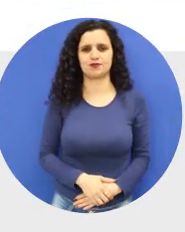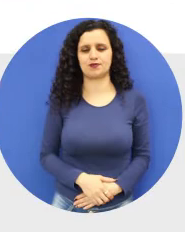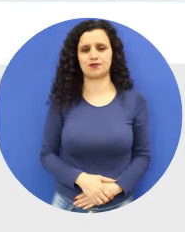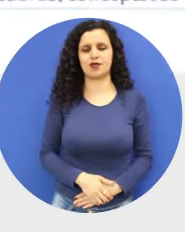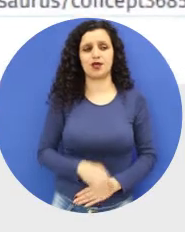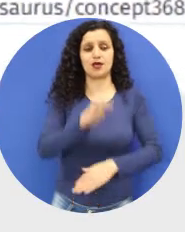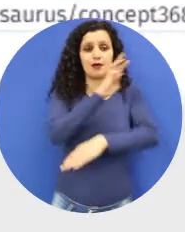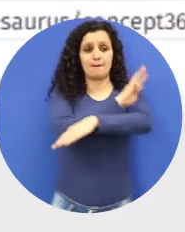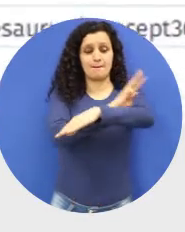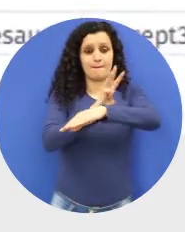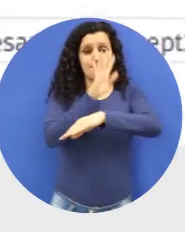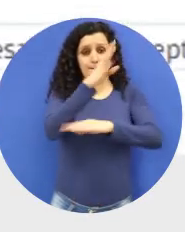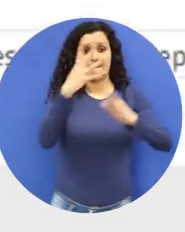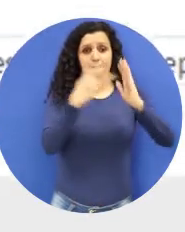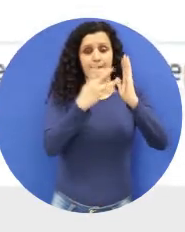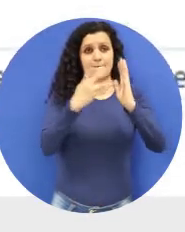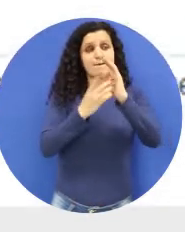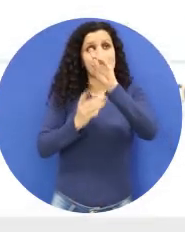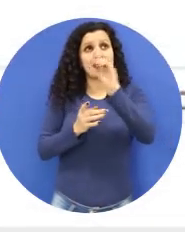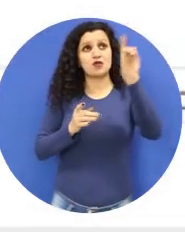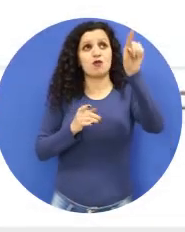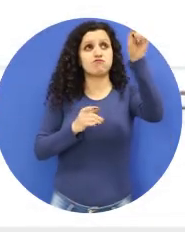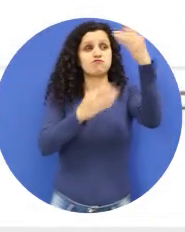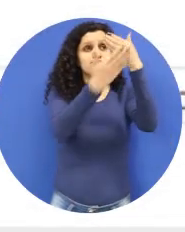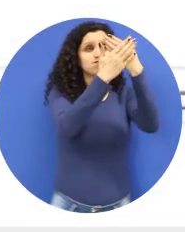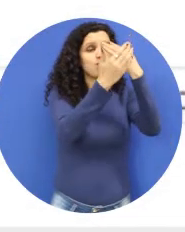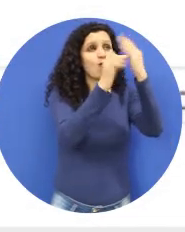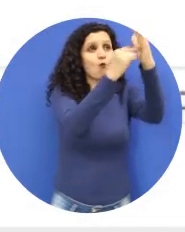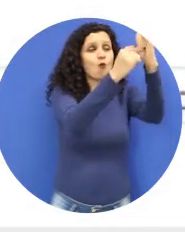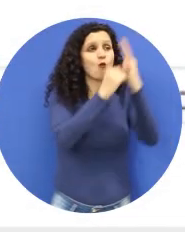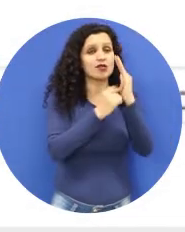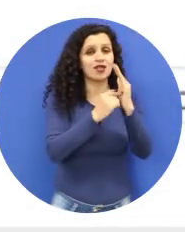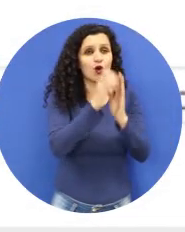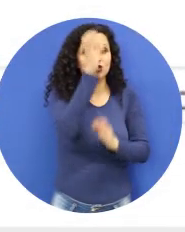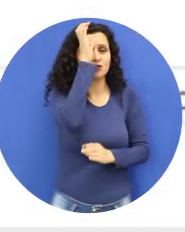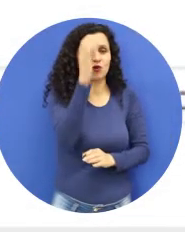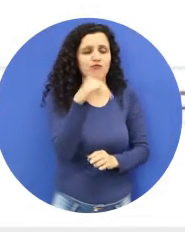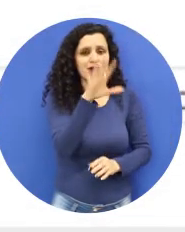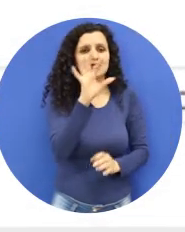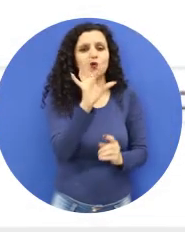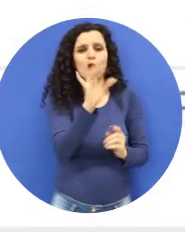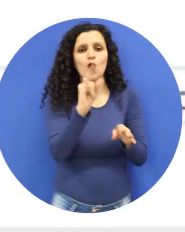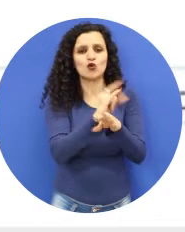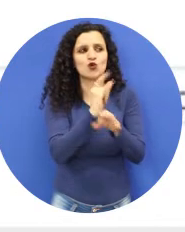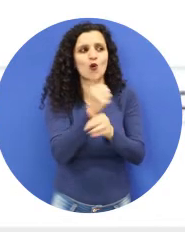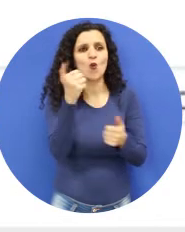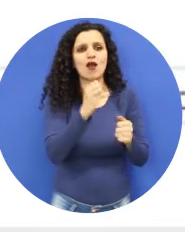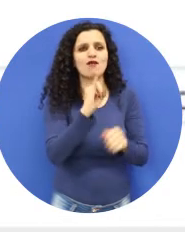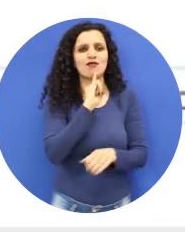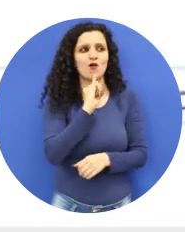En la página de la UNESCO al costado derecho, se presenta el término preferido en español,